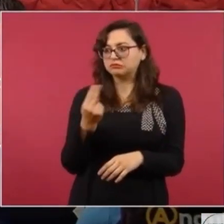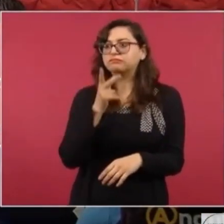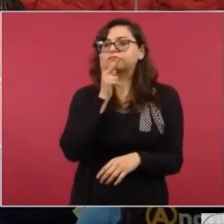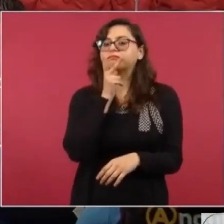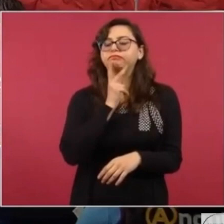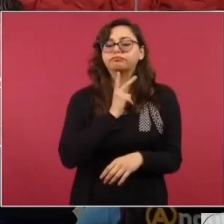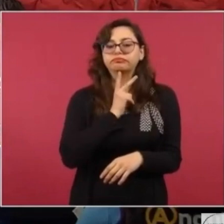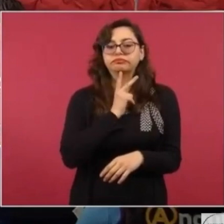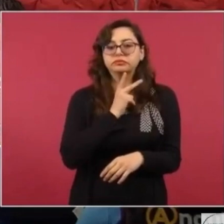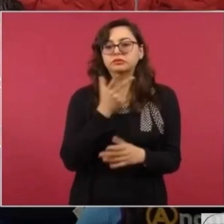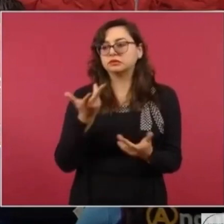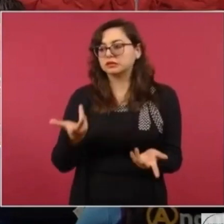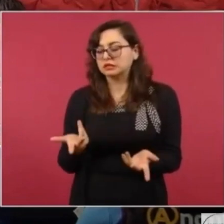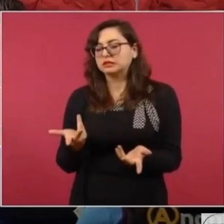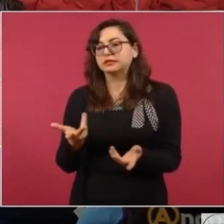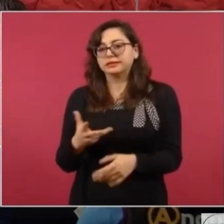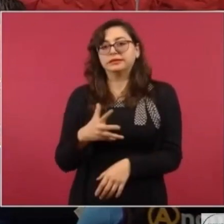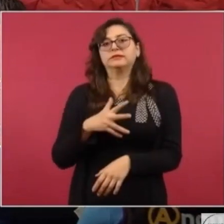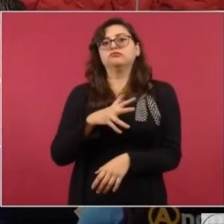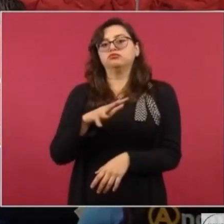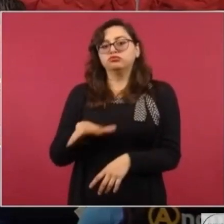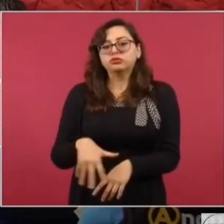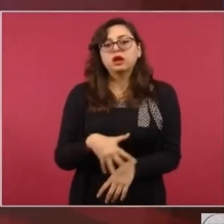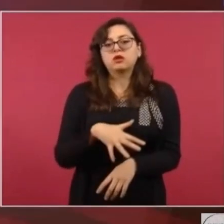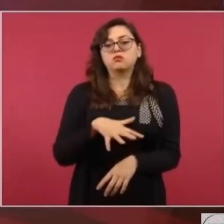¿Qué hicimos? Empezamos